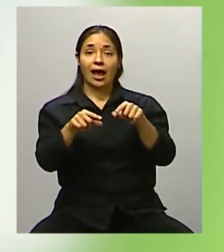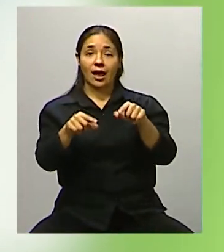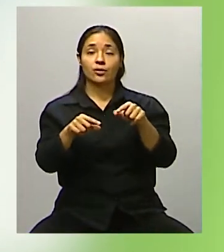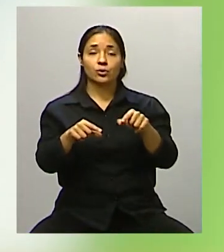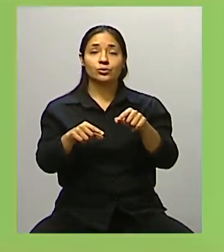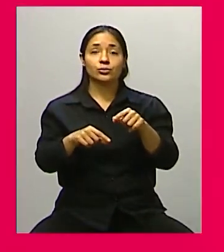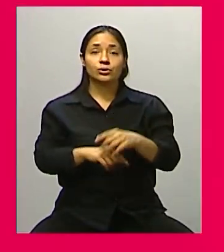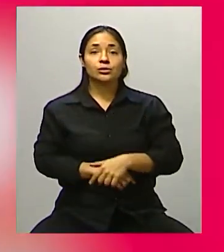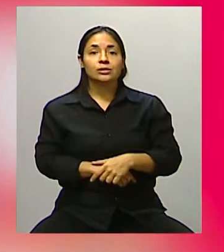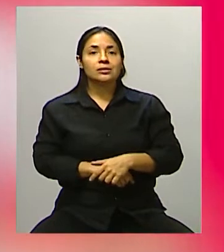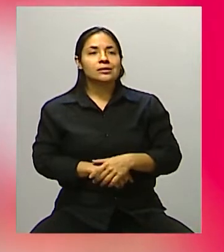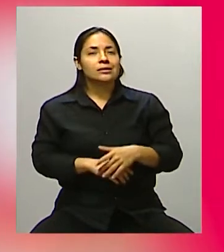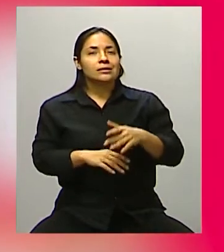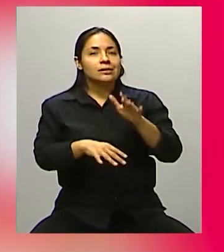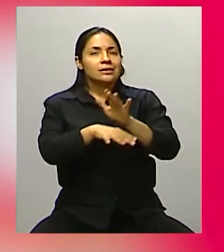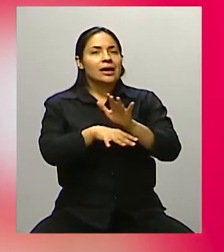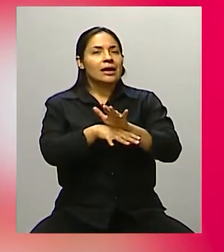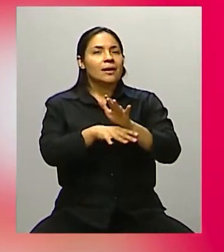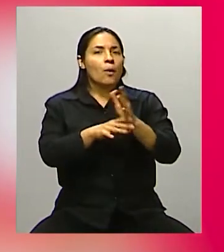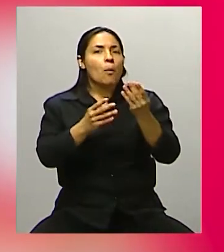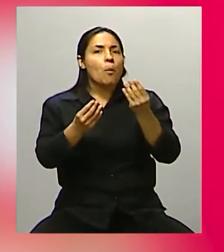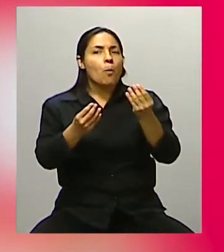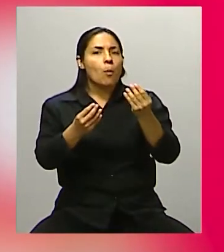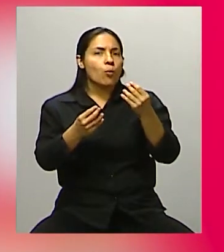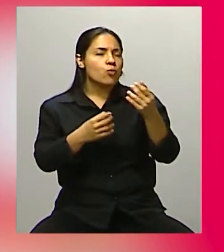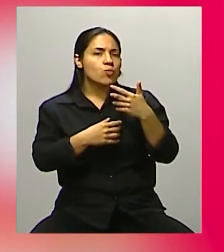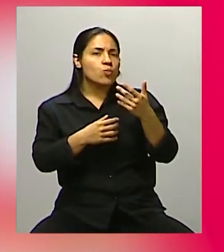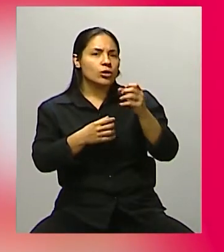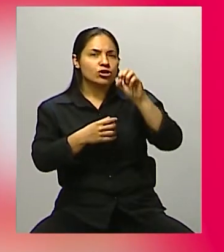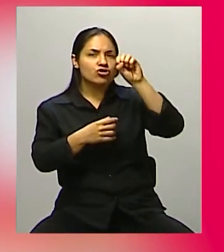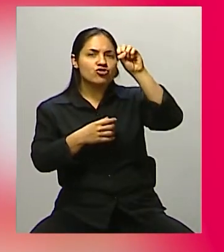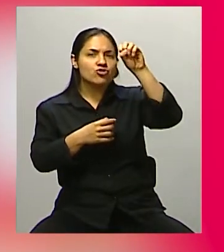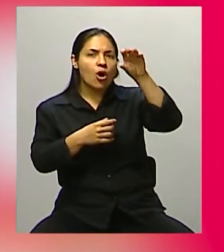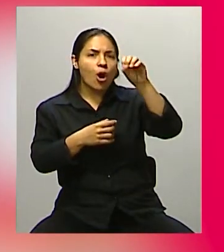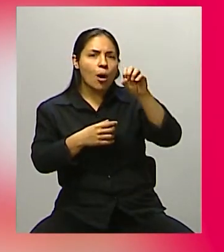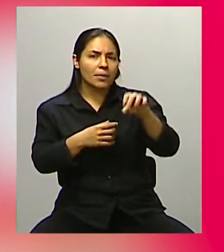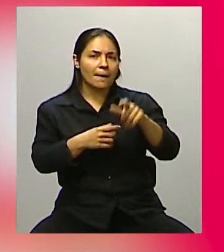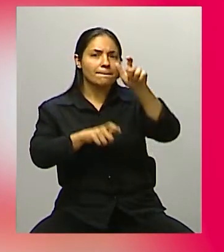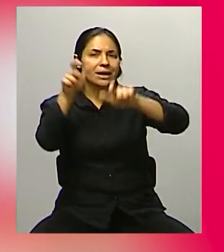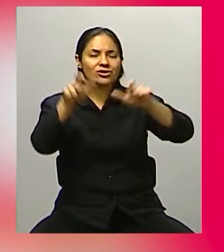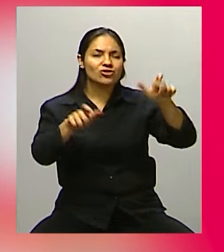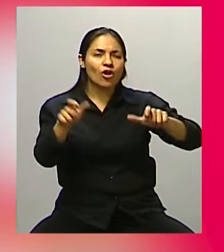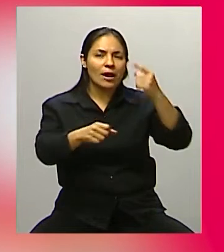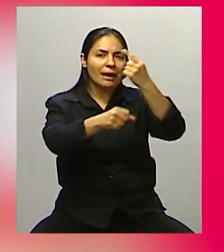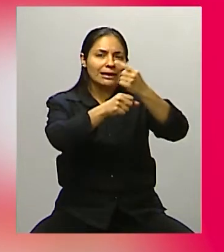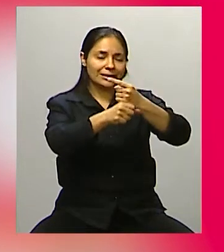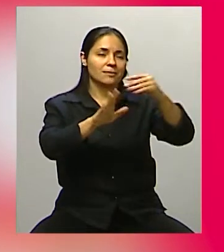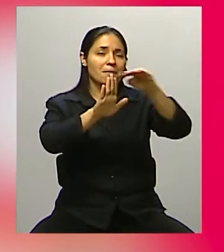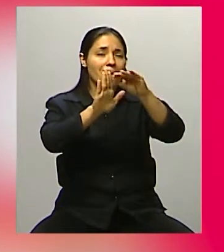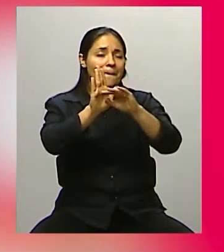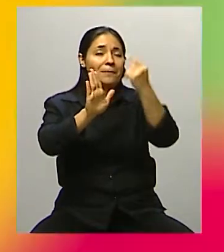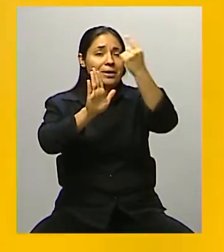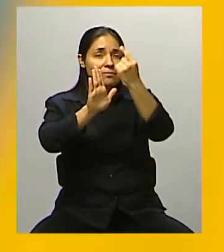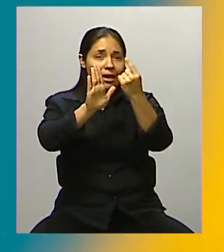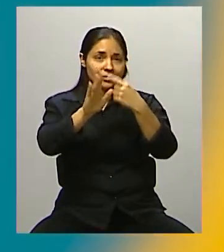se personaliza demasiado en el nombre de las primeras personas que van en la lista,